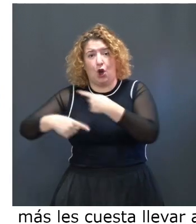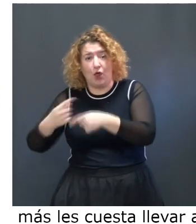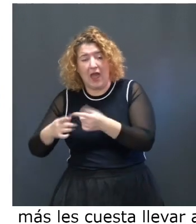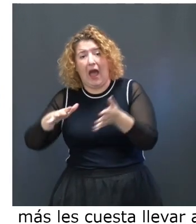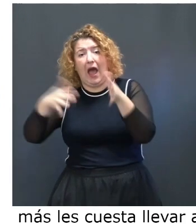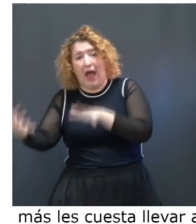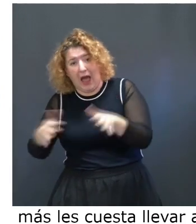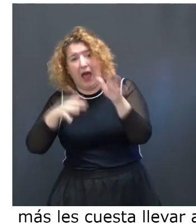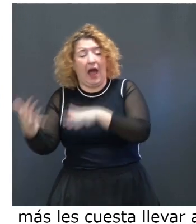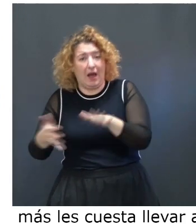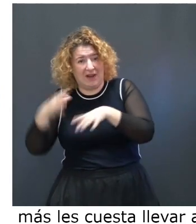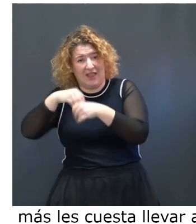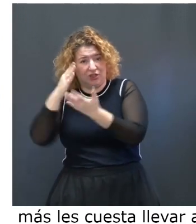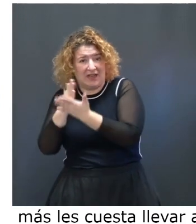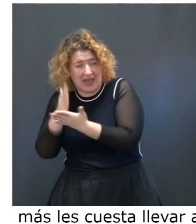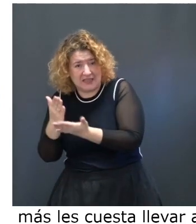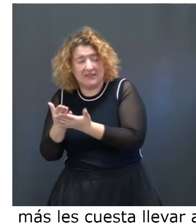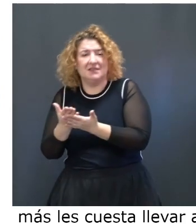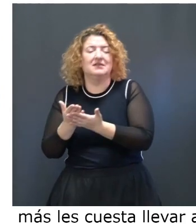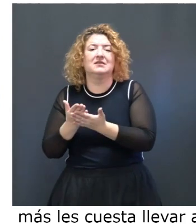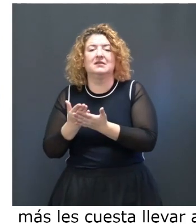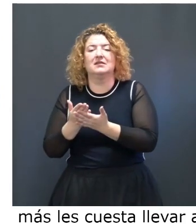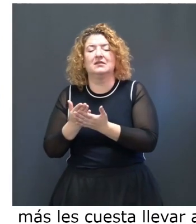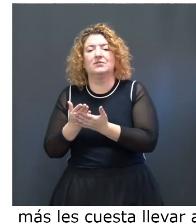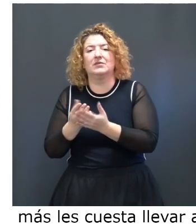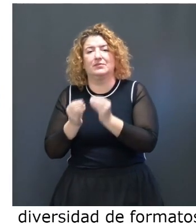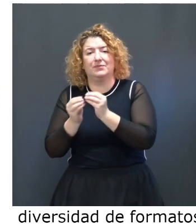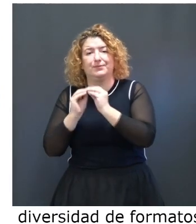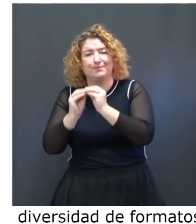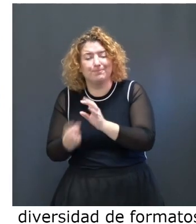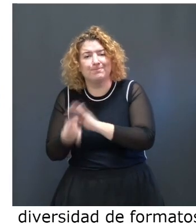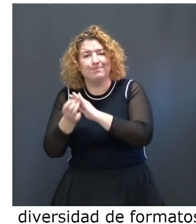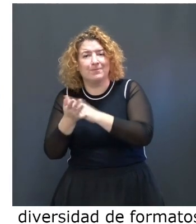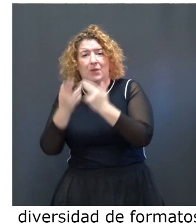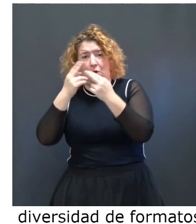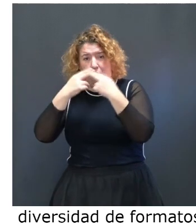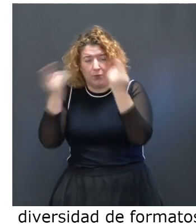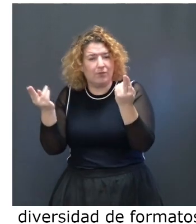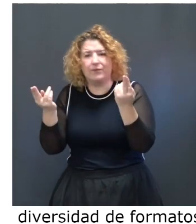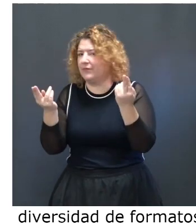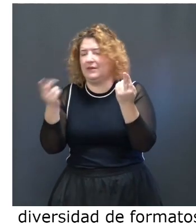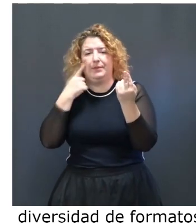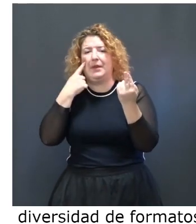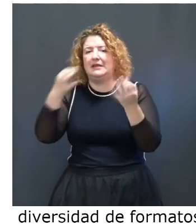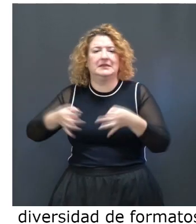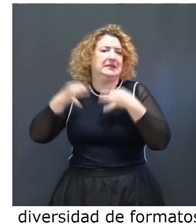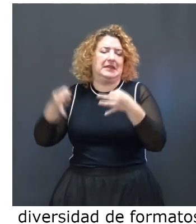aulas, poder producir esos materiales, brindarlos, es con diferencia el que valoran siempre por